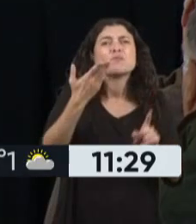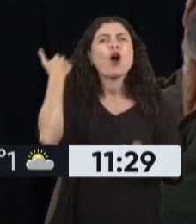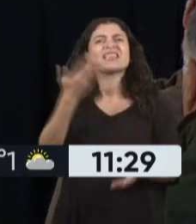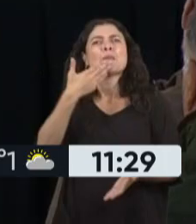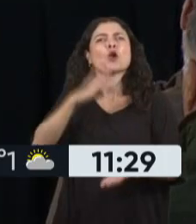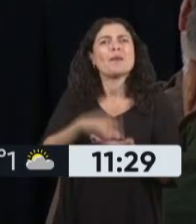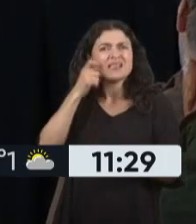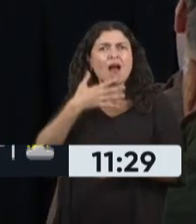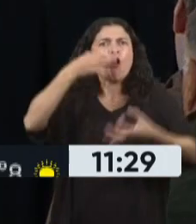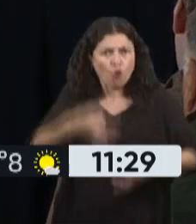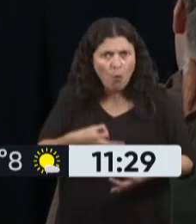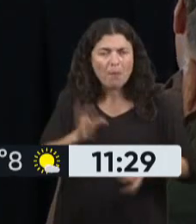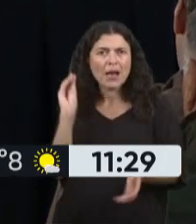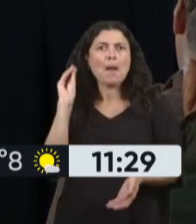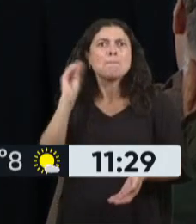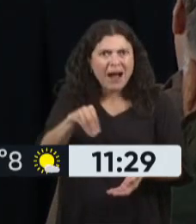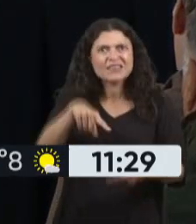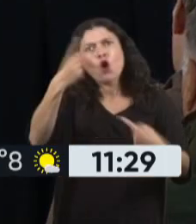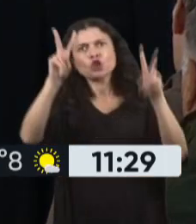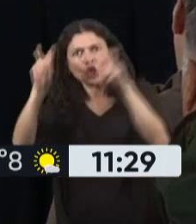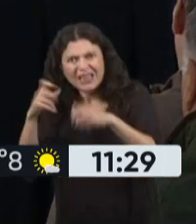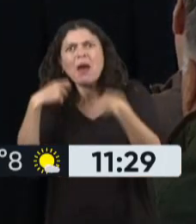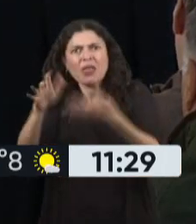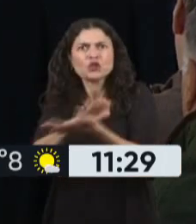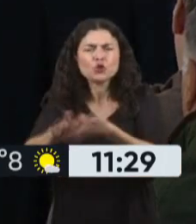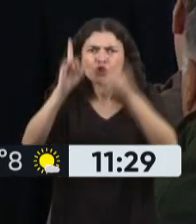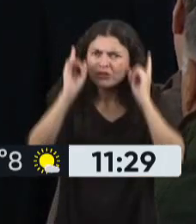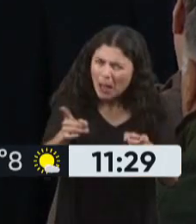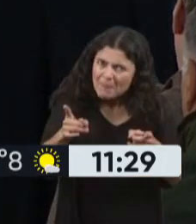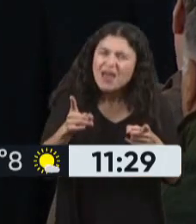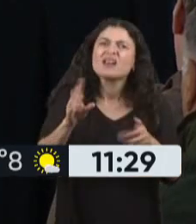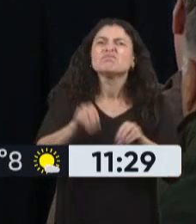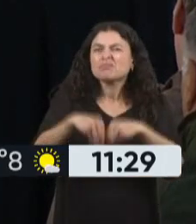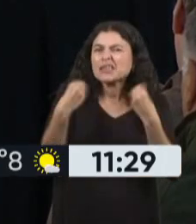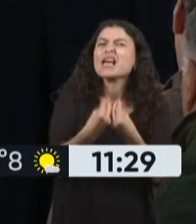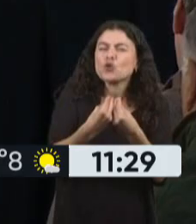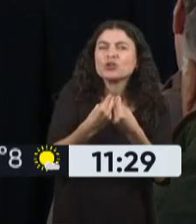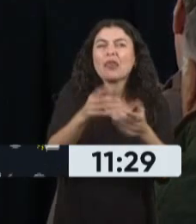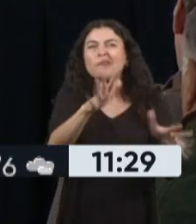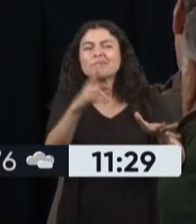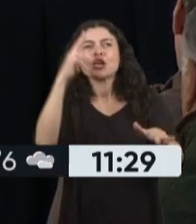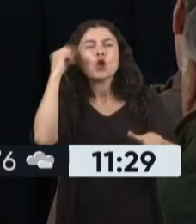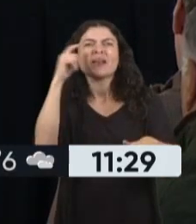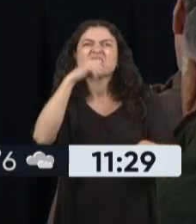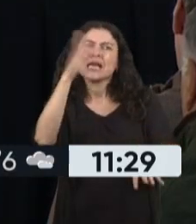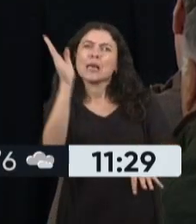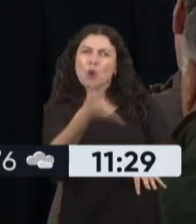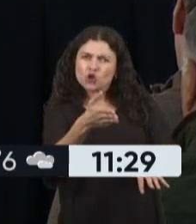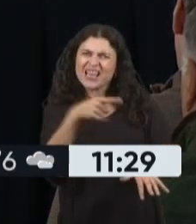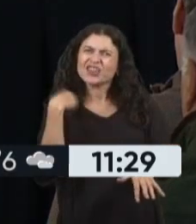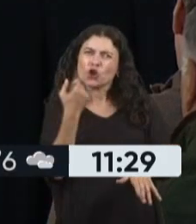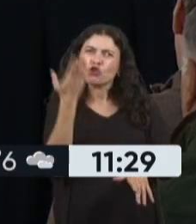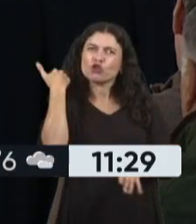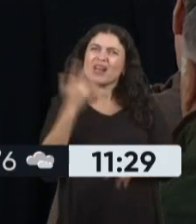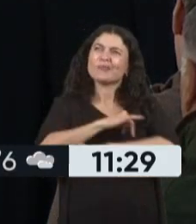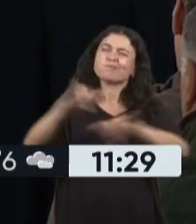estuvieran planeadas hacer, básicamente el grado de cumplimiento es 97%. O sea, de pasar